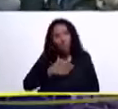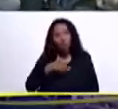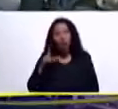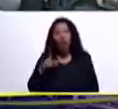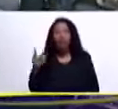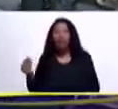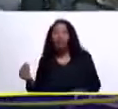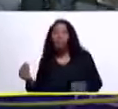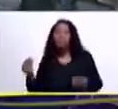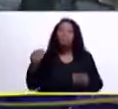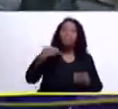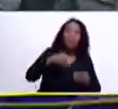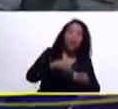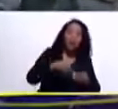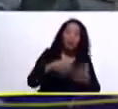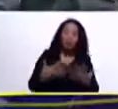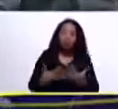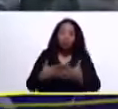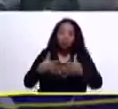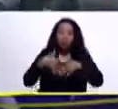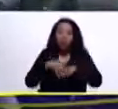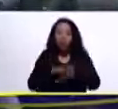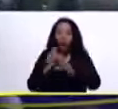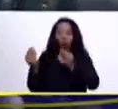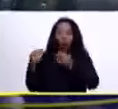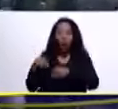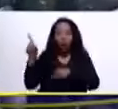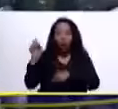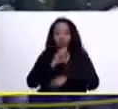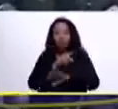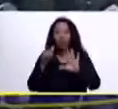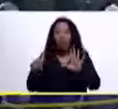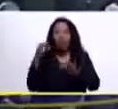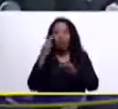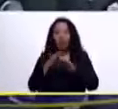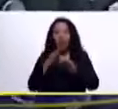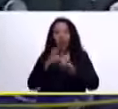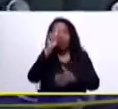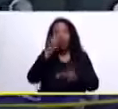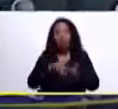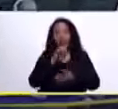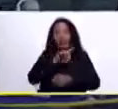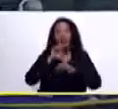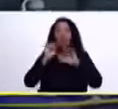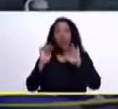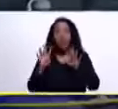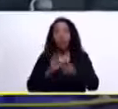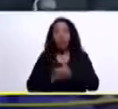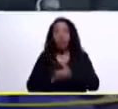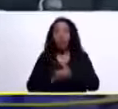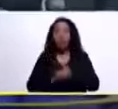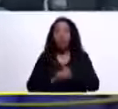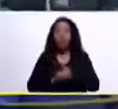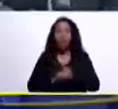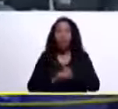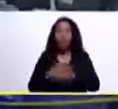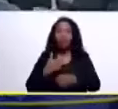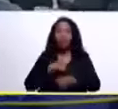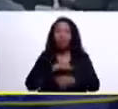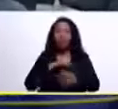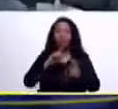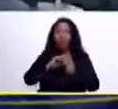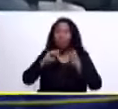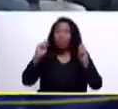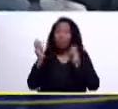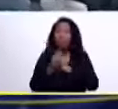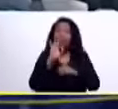complementarios a los acuerdos del 16 de septiembre del 2019. Nosotros cambiamos